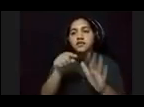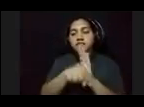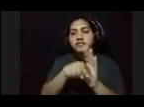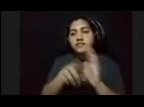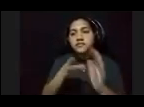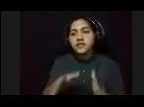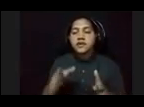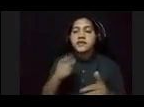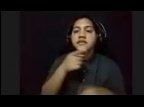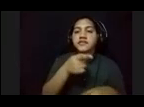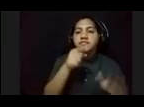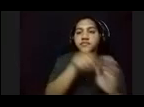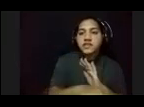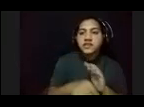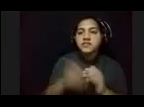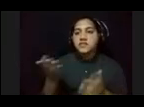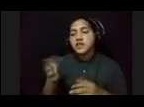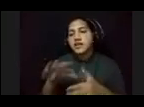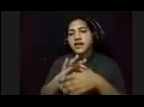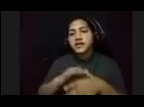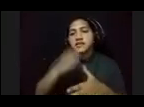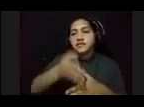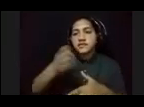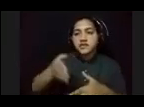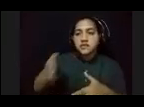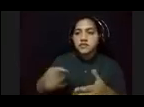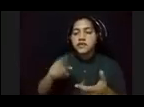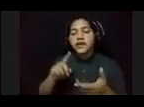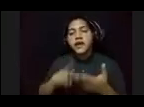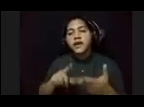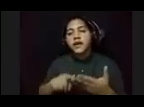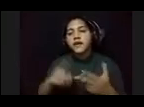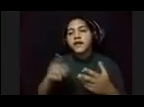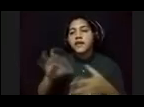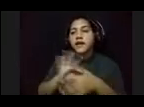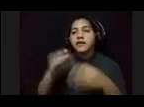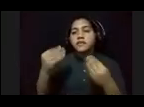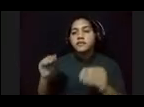matarifes, además de un vendedor de carne. Comparado con el censo de